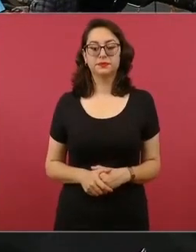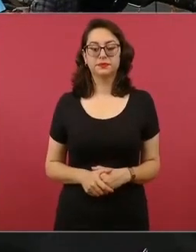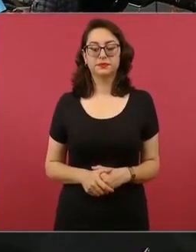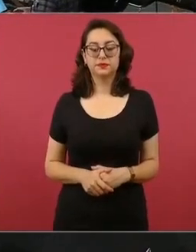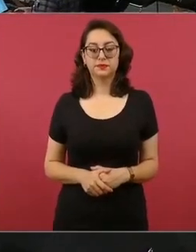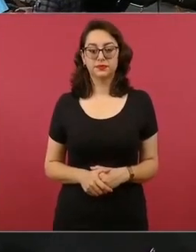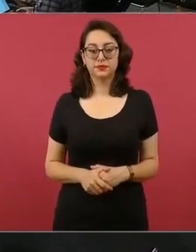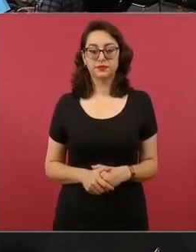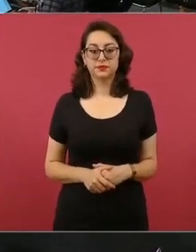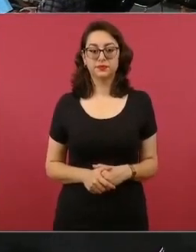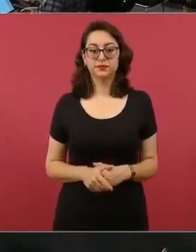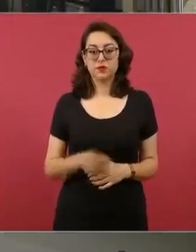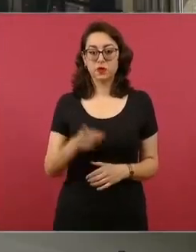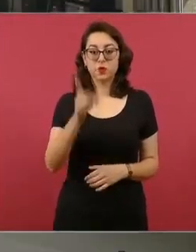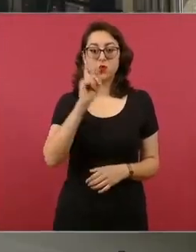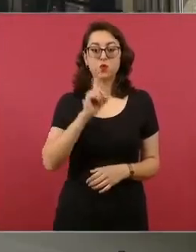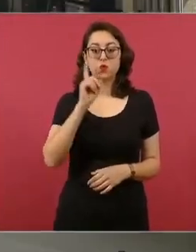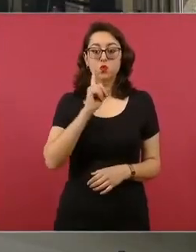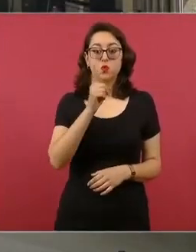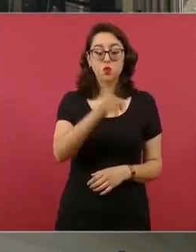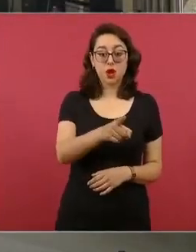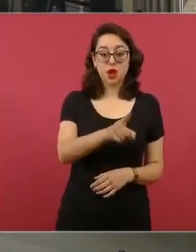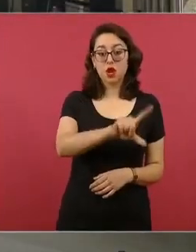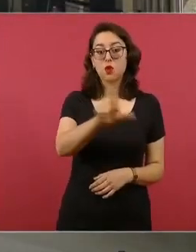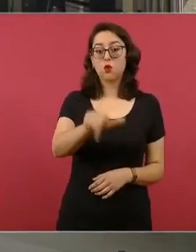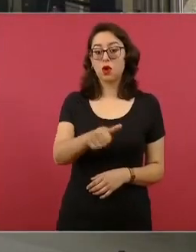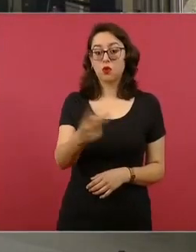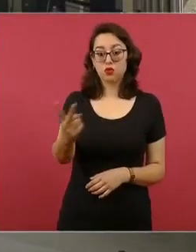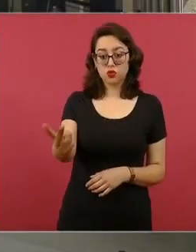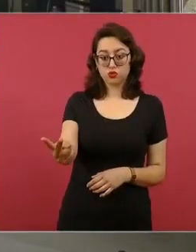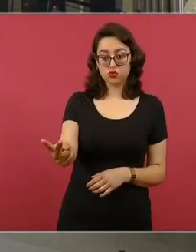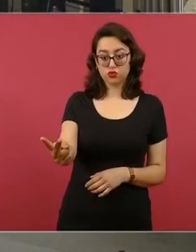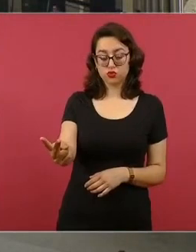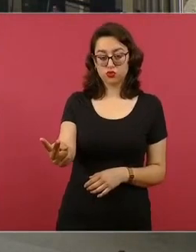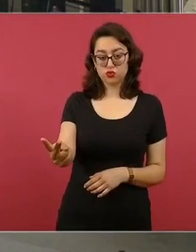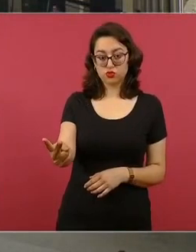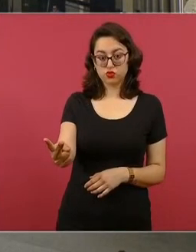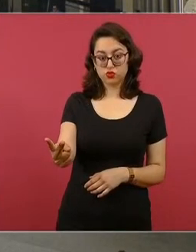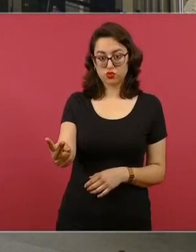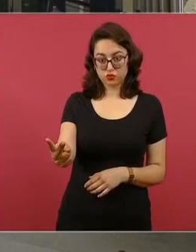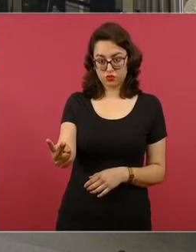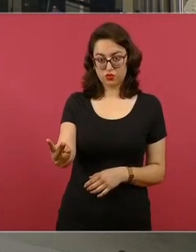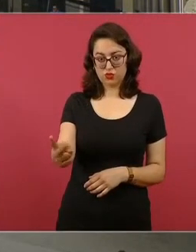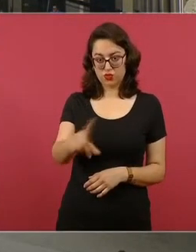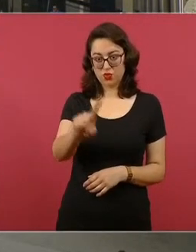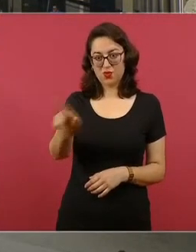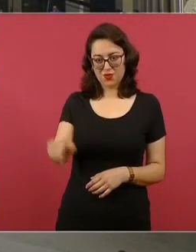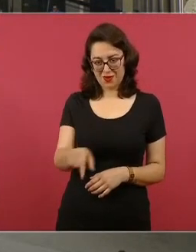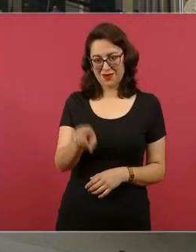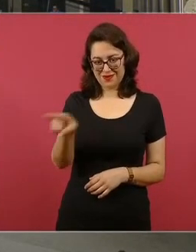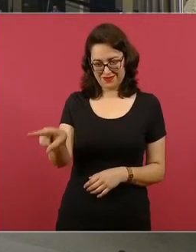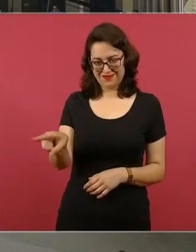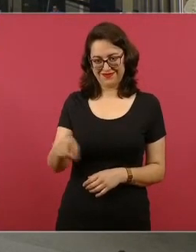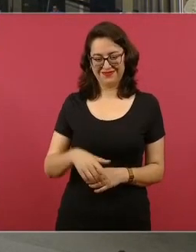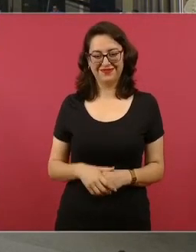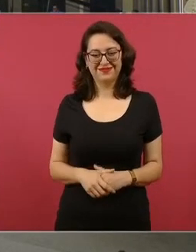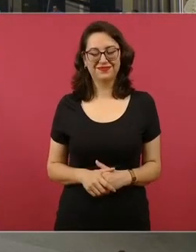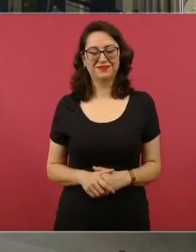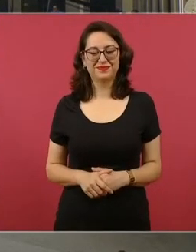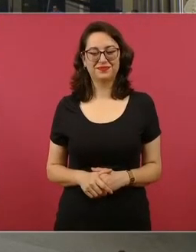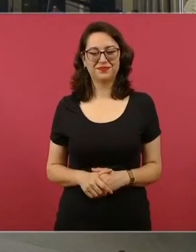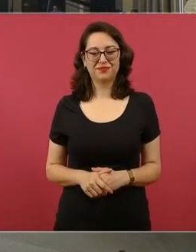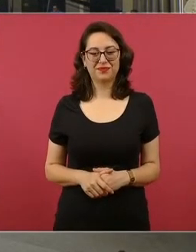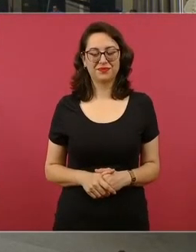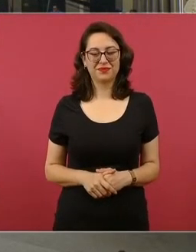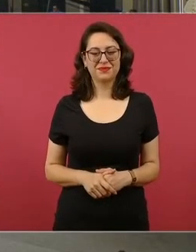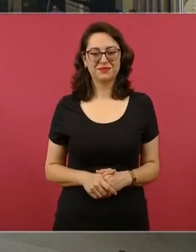Vamos ustedes dos, ah, no, la compañera y ustedes dos después. Y ahorita vamos a la derecha. Muy digo, buenos a la